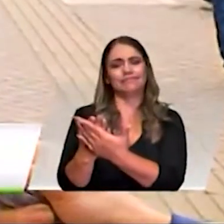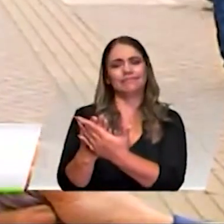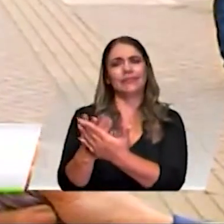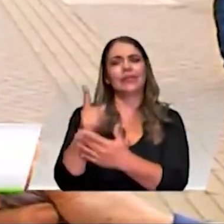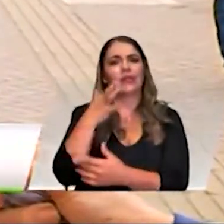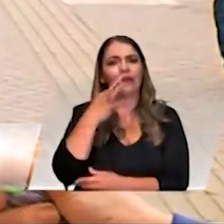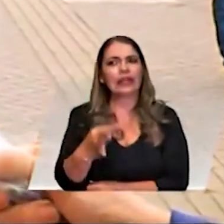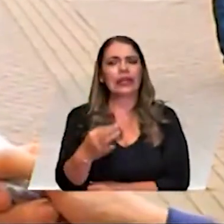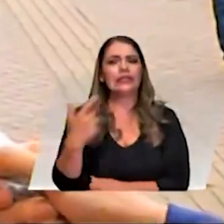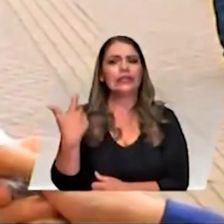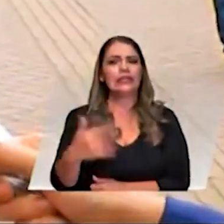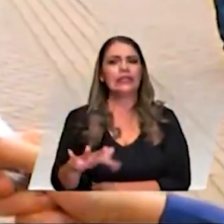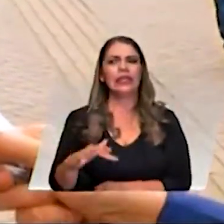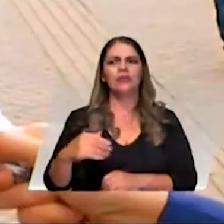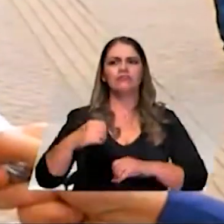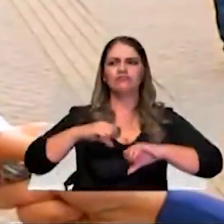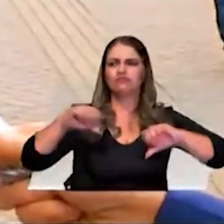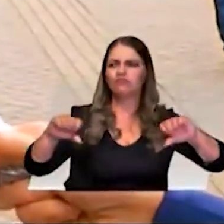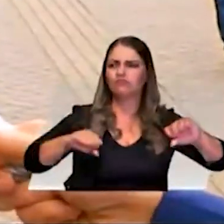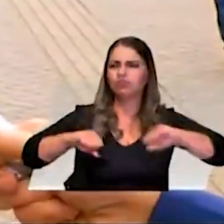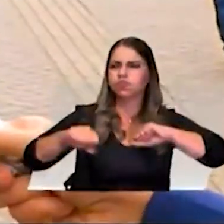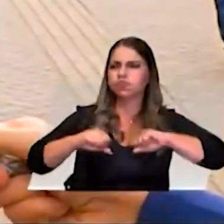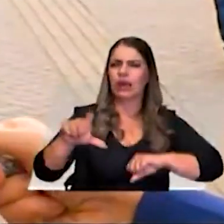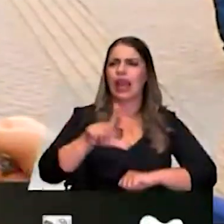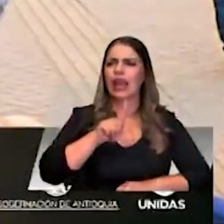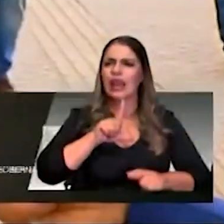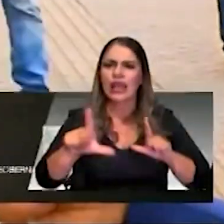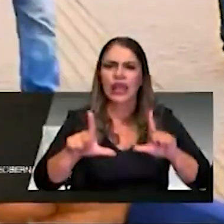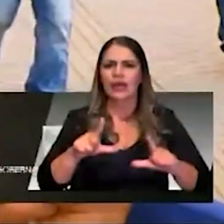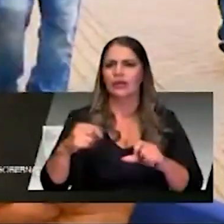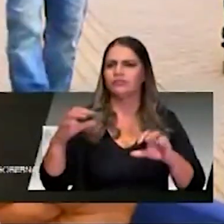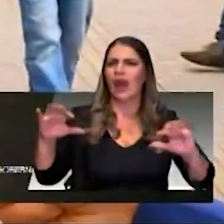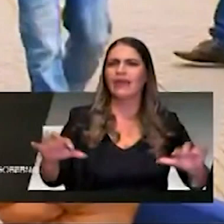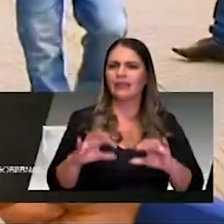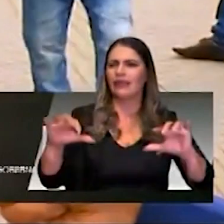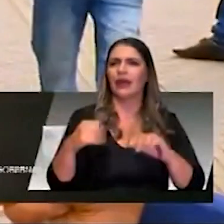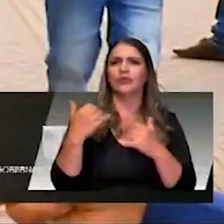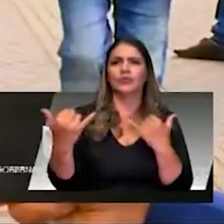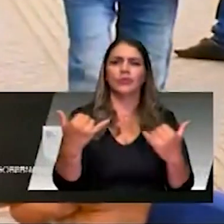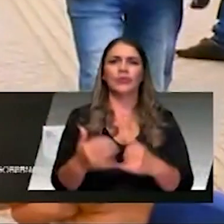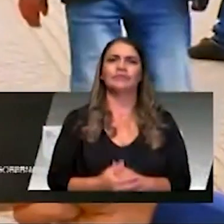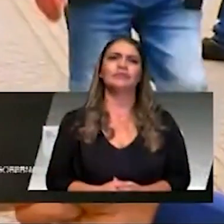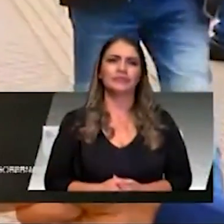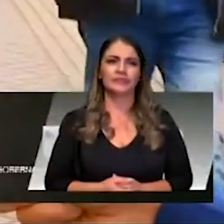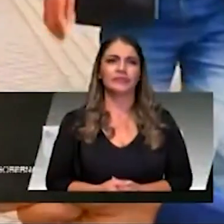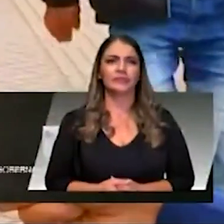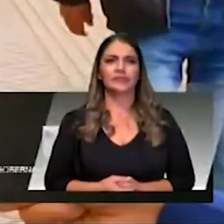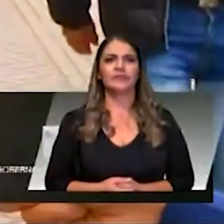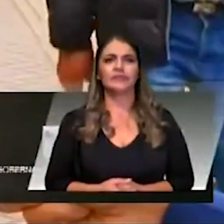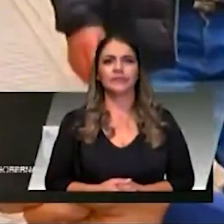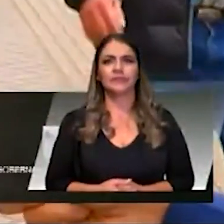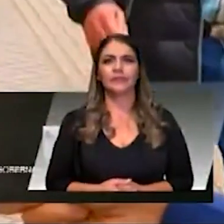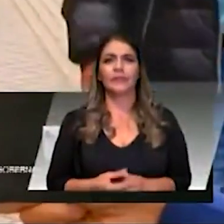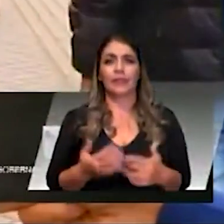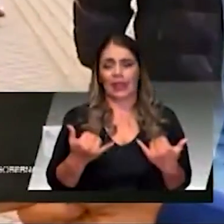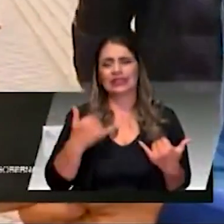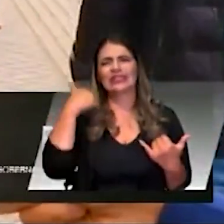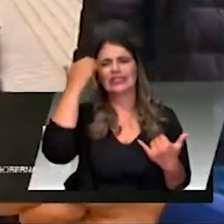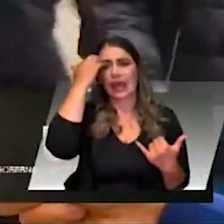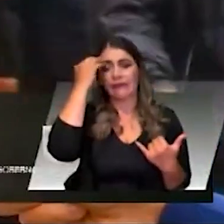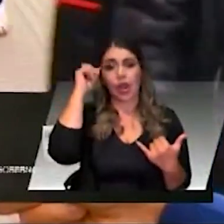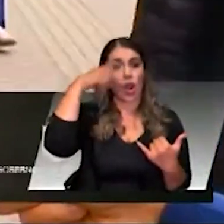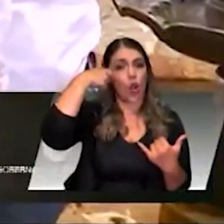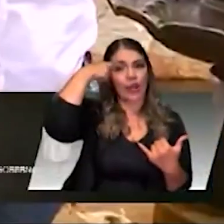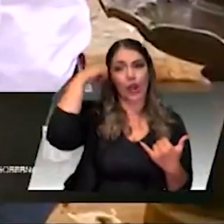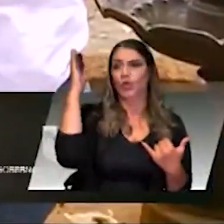su capacidad de liderazgo, por esa gran fortaleza que mostró durante la ausencia de nuestro